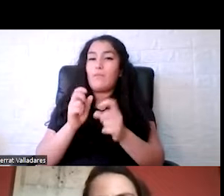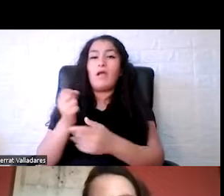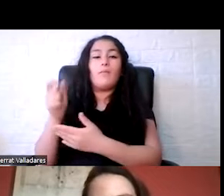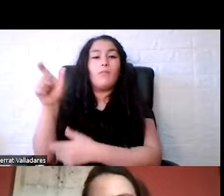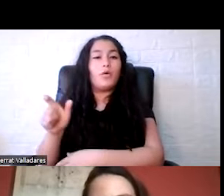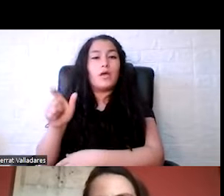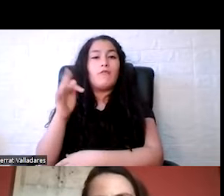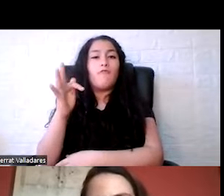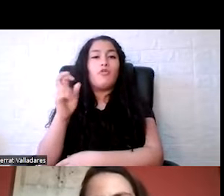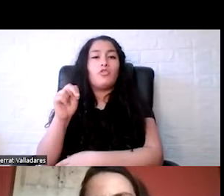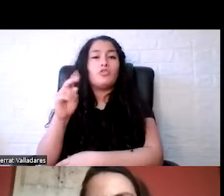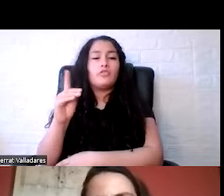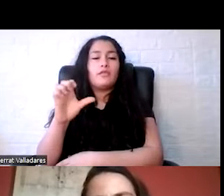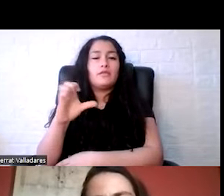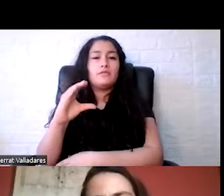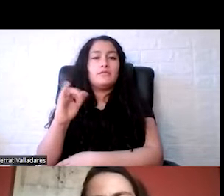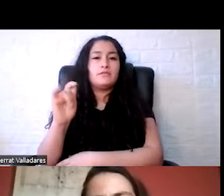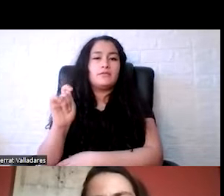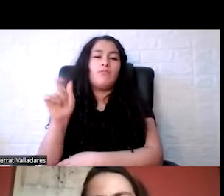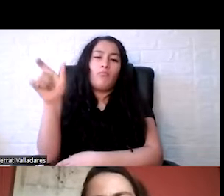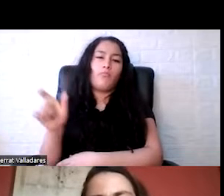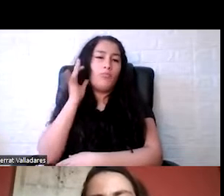Díaz, a quien agradezco, aprovecho a agradecerle,